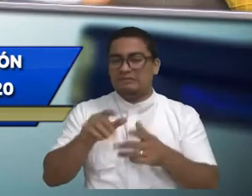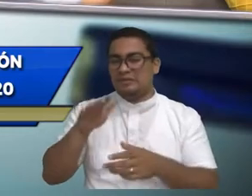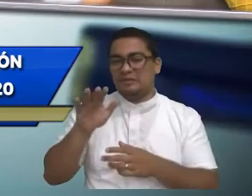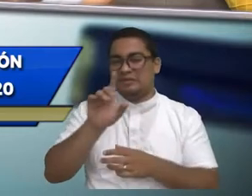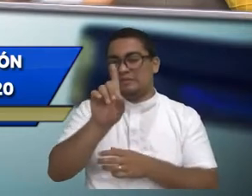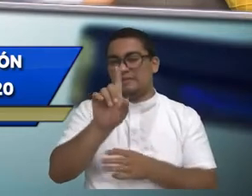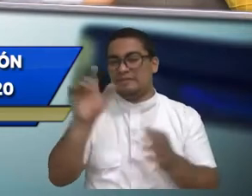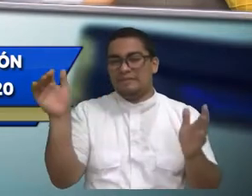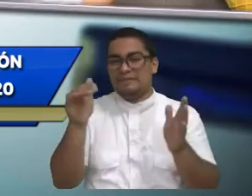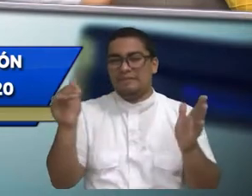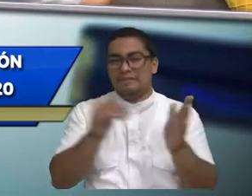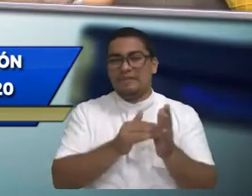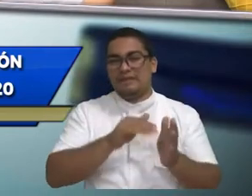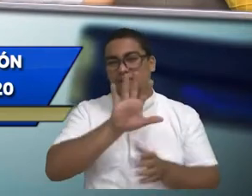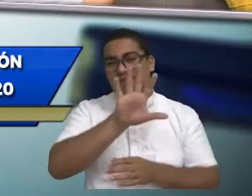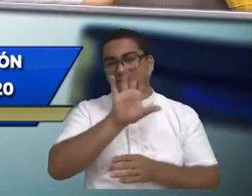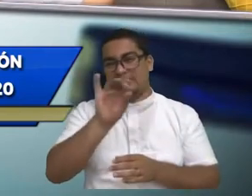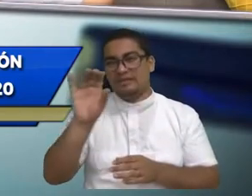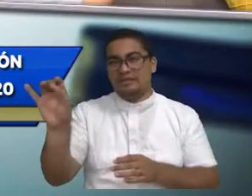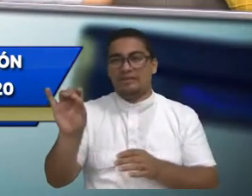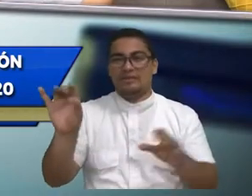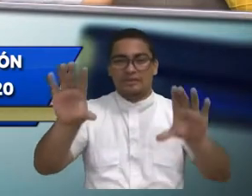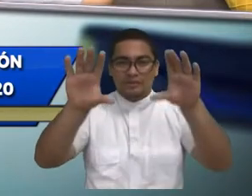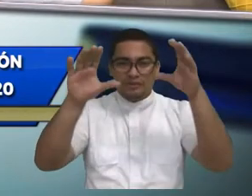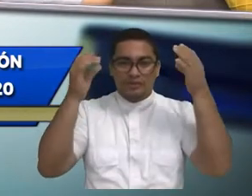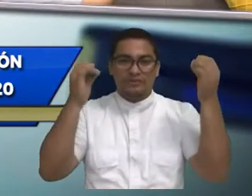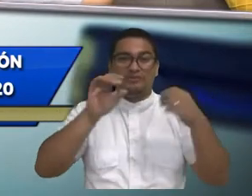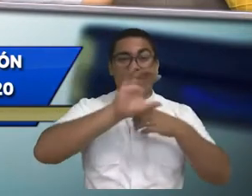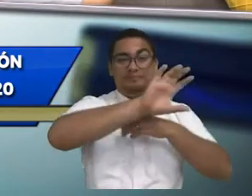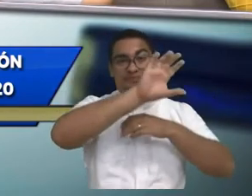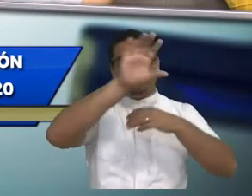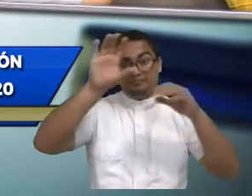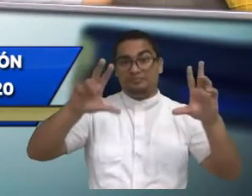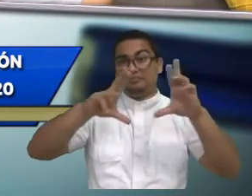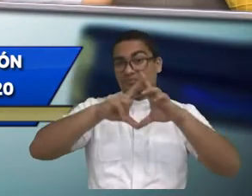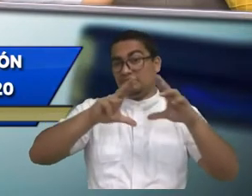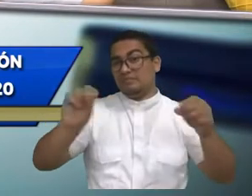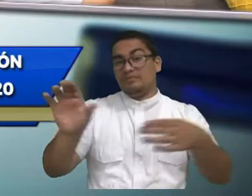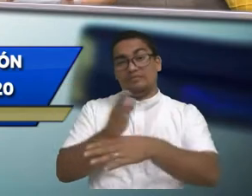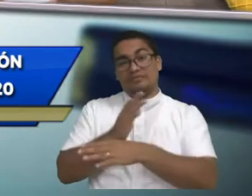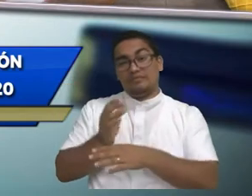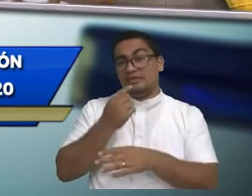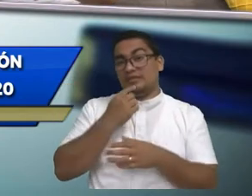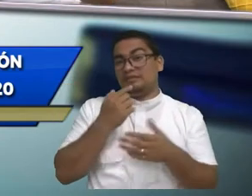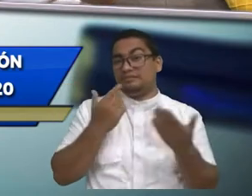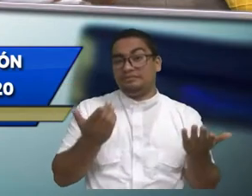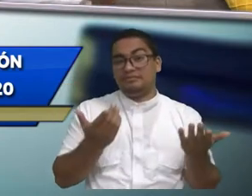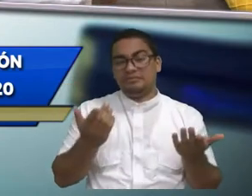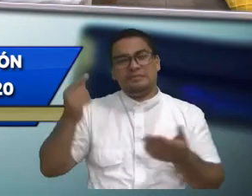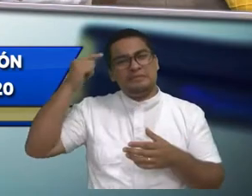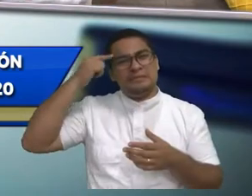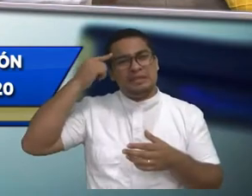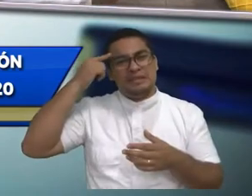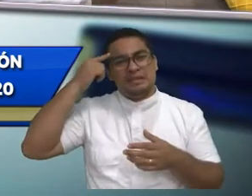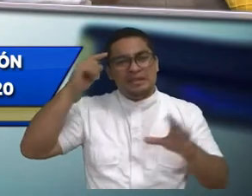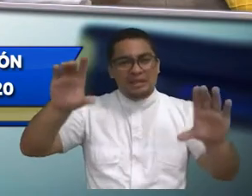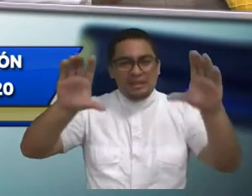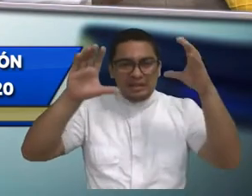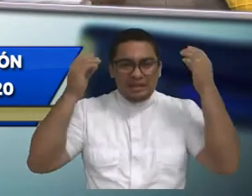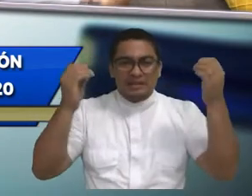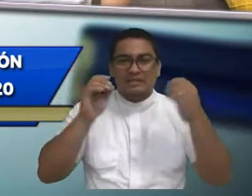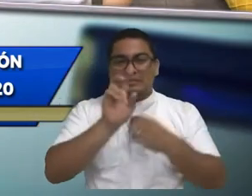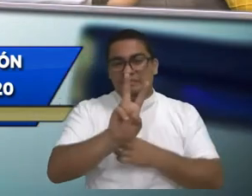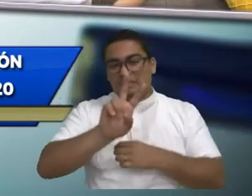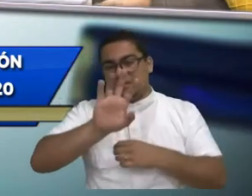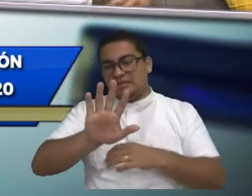de 1500 cursos en todo el país aunque entonces te imaginarás si cada curso está integrado por 25